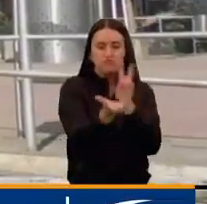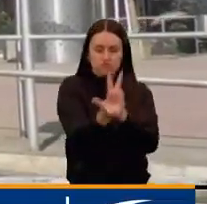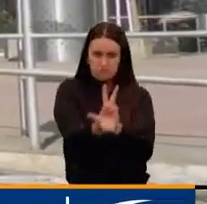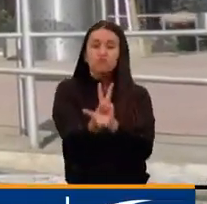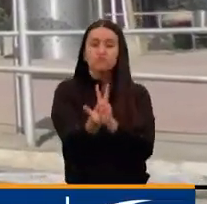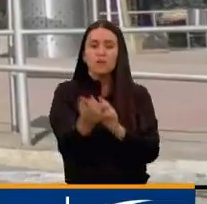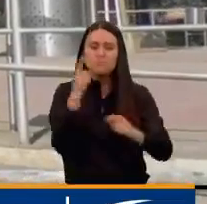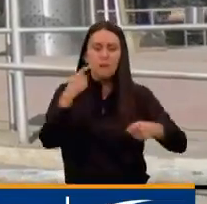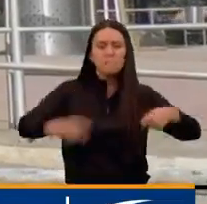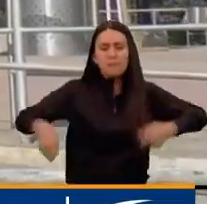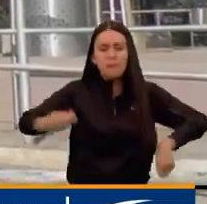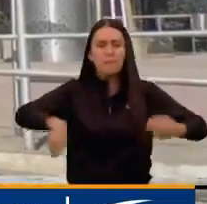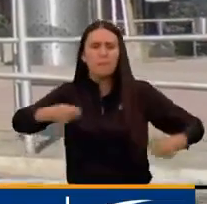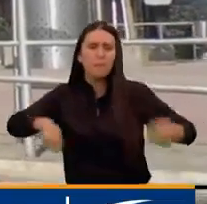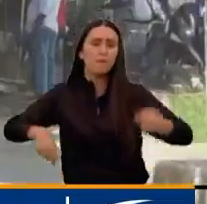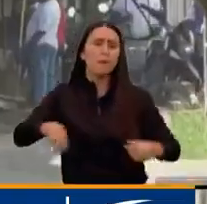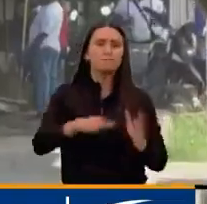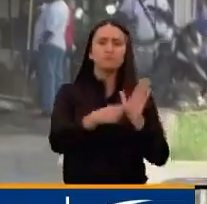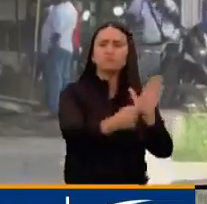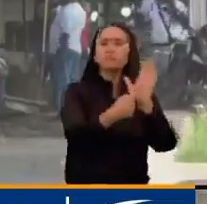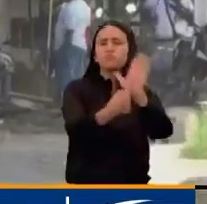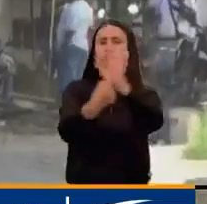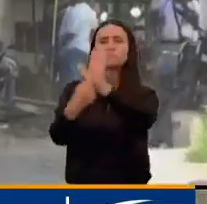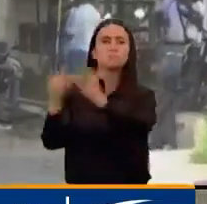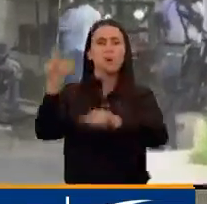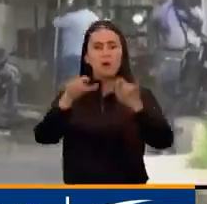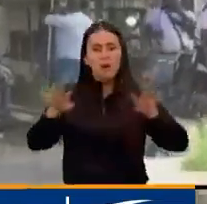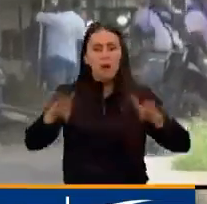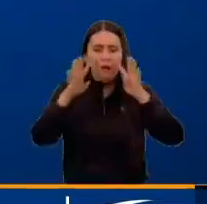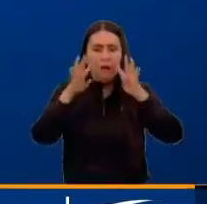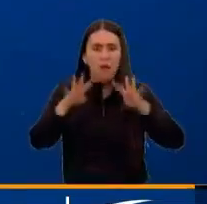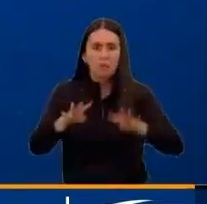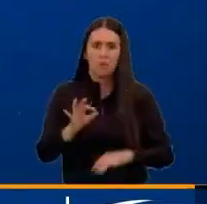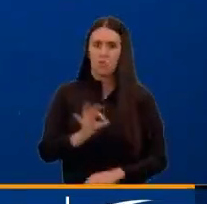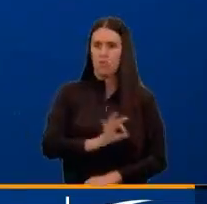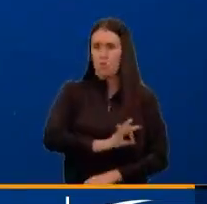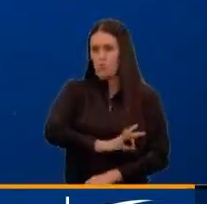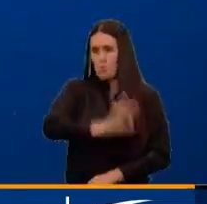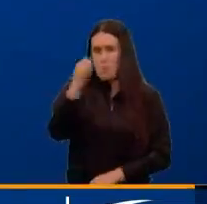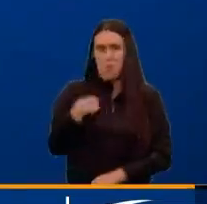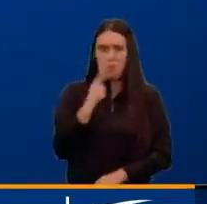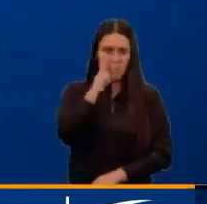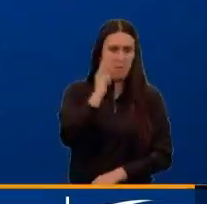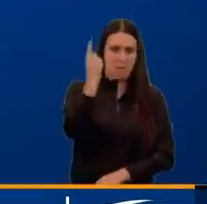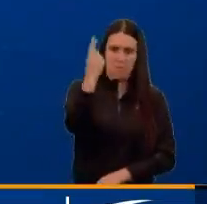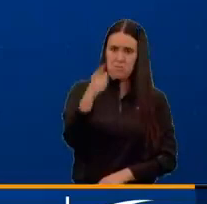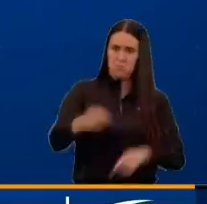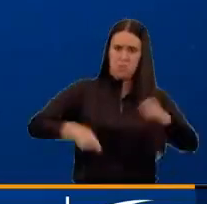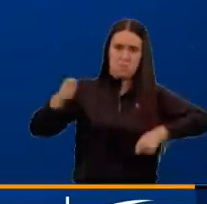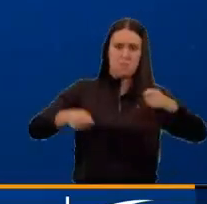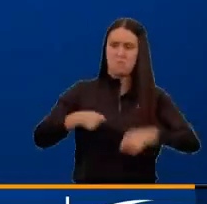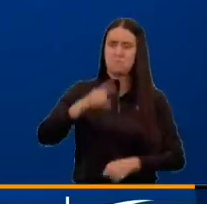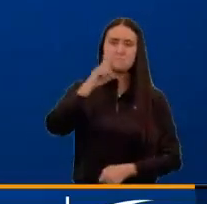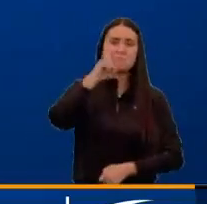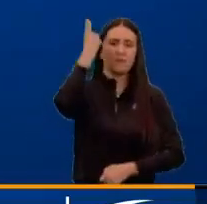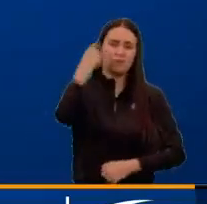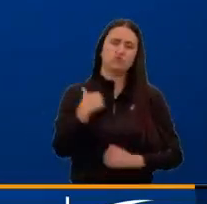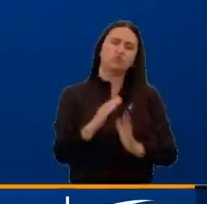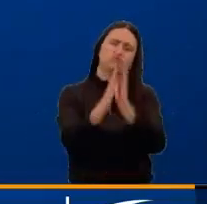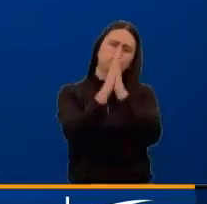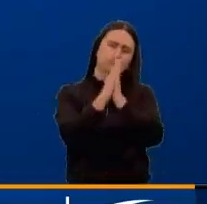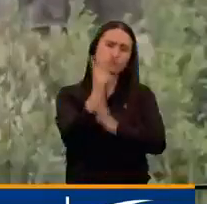espectáculos musicales por las calles de Río Sucio. Nunca se habían visto esas cosas y les pido que lo